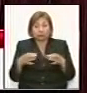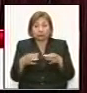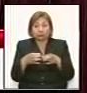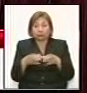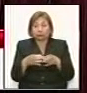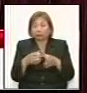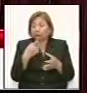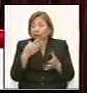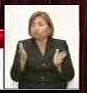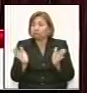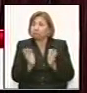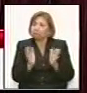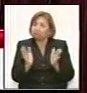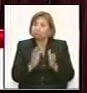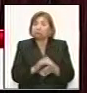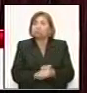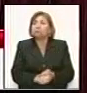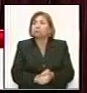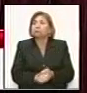Congreso pequeño,